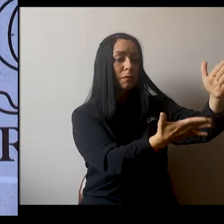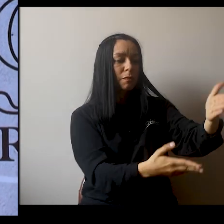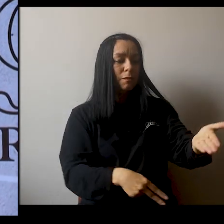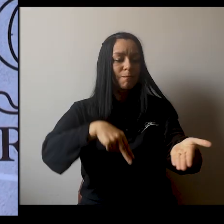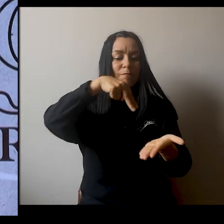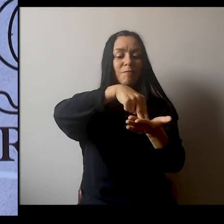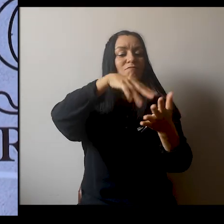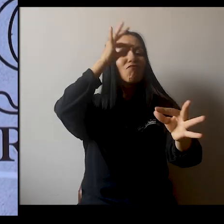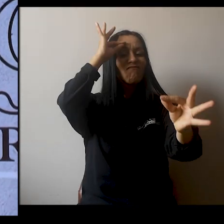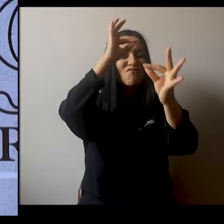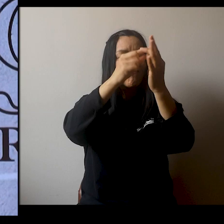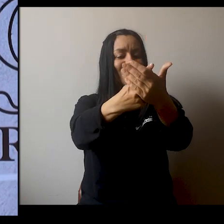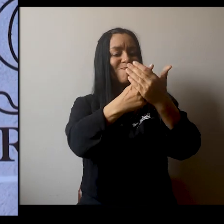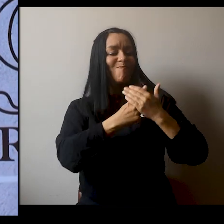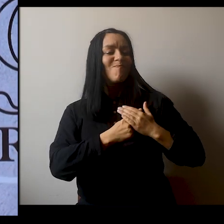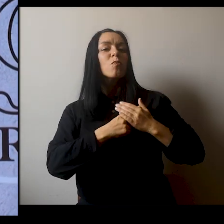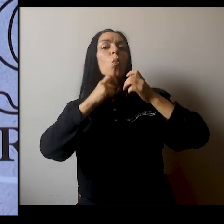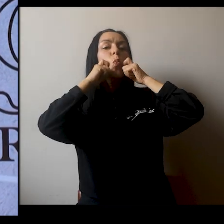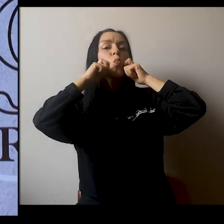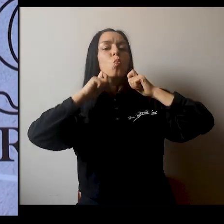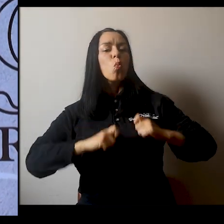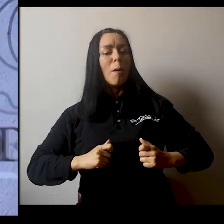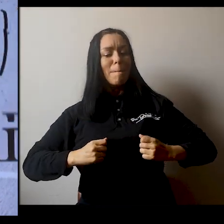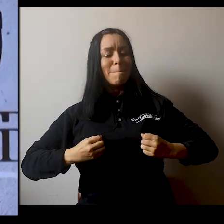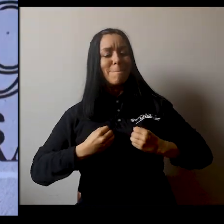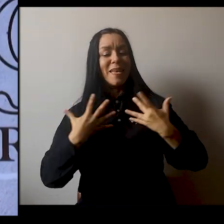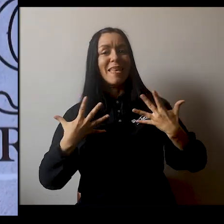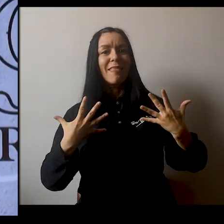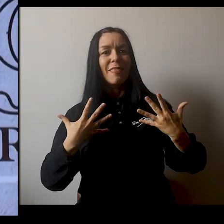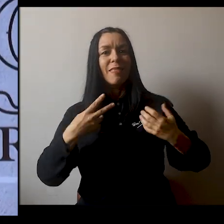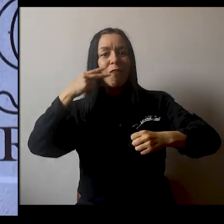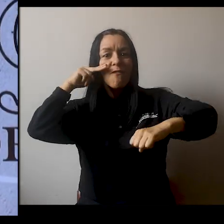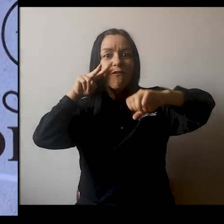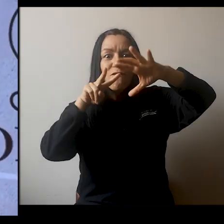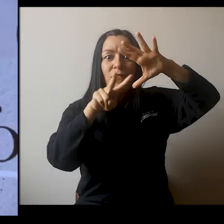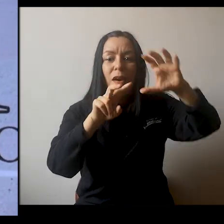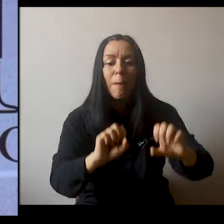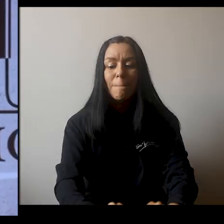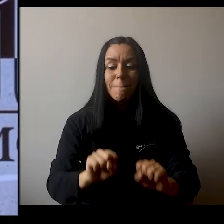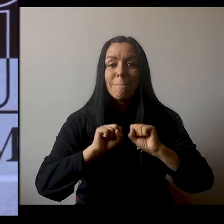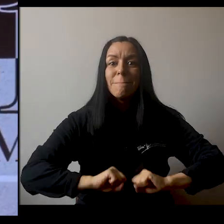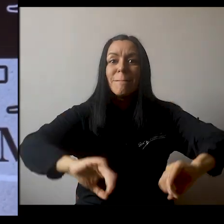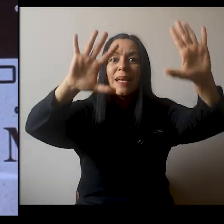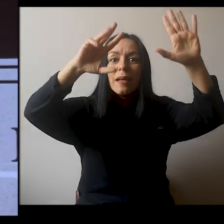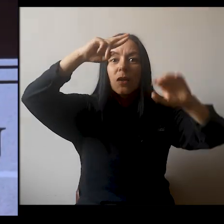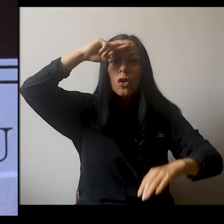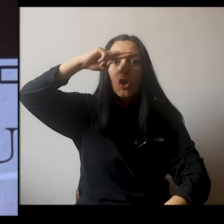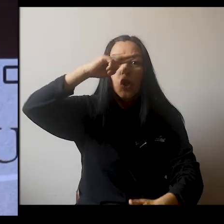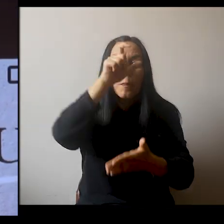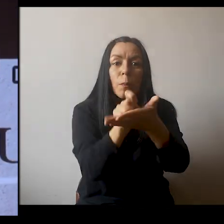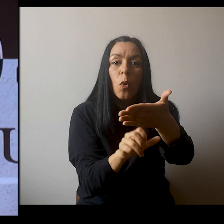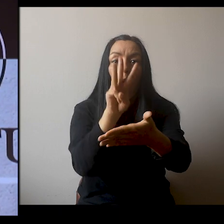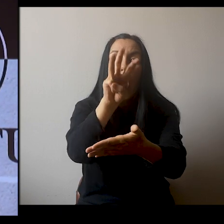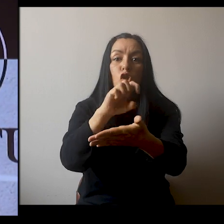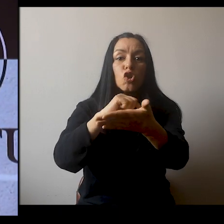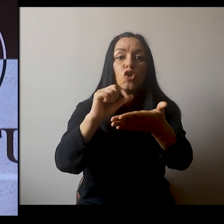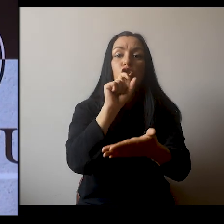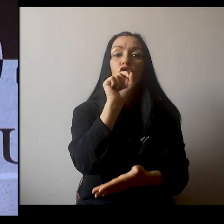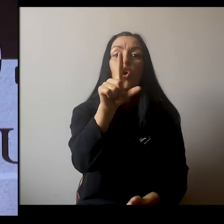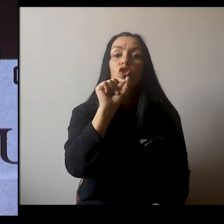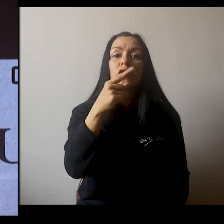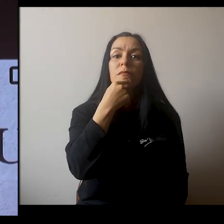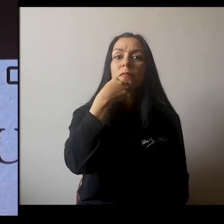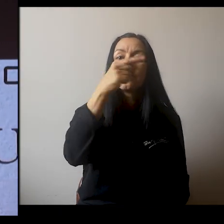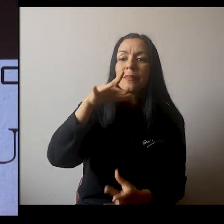en este cuerpo y que ese poder nos va a vivificar, vamos a ver milagros. Y lo leo ahí mismo en Romanos 8, versículo